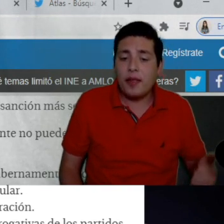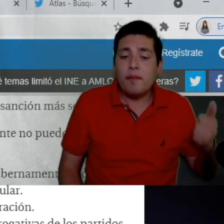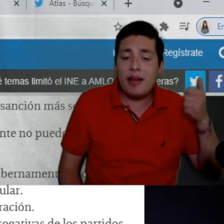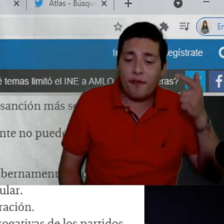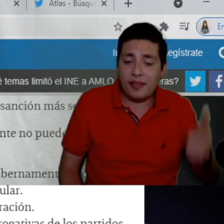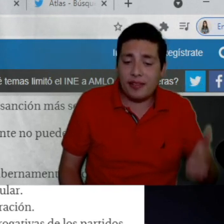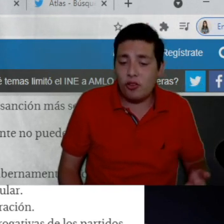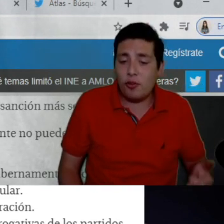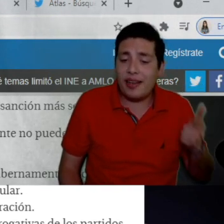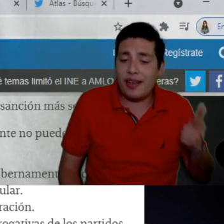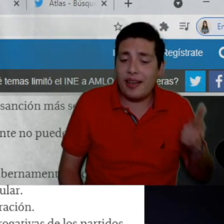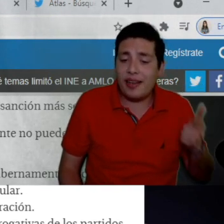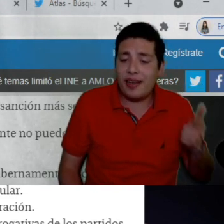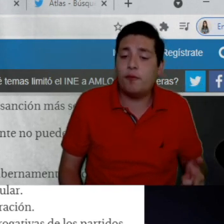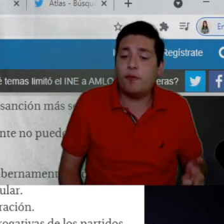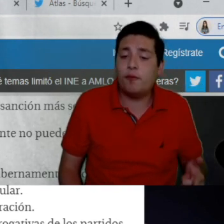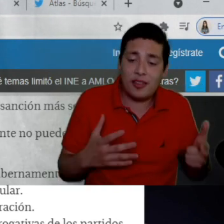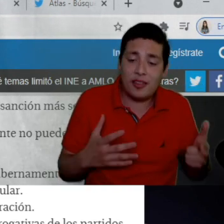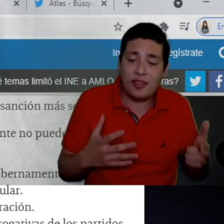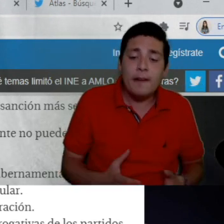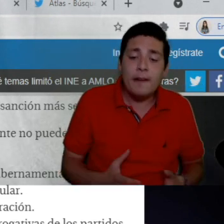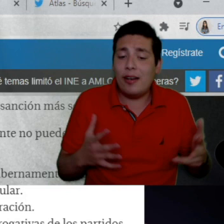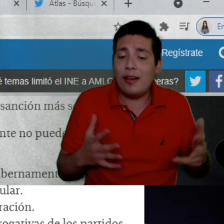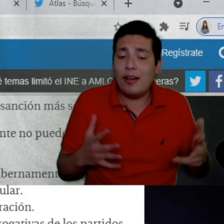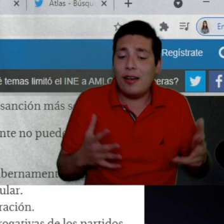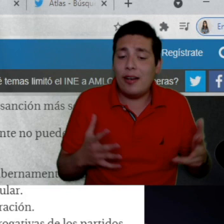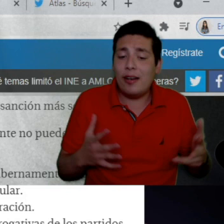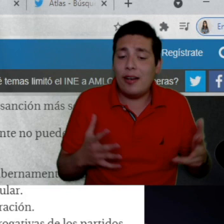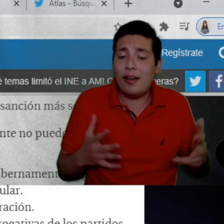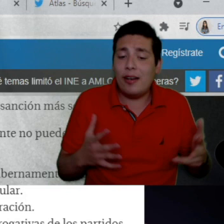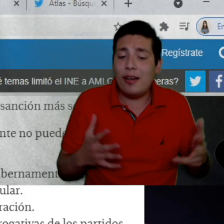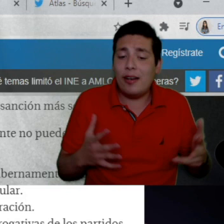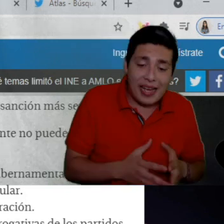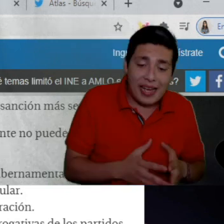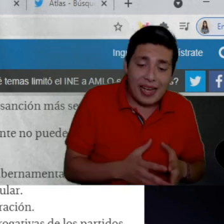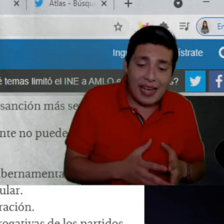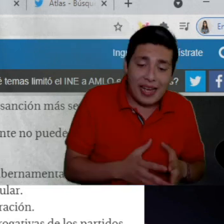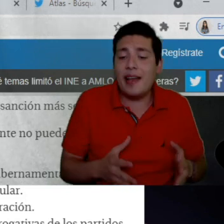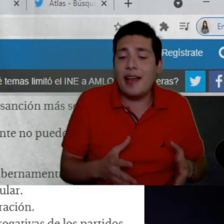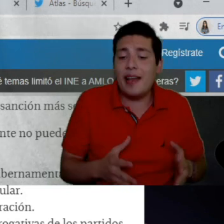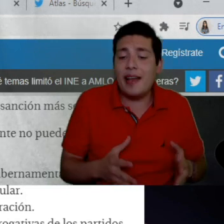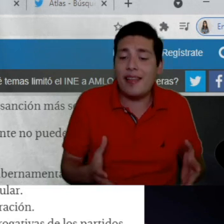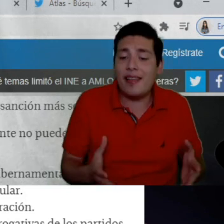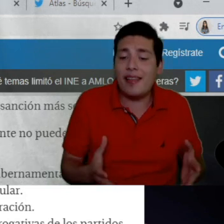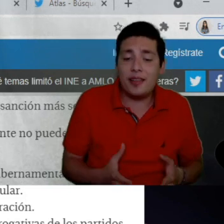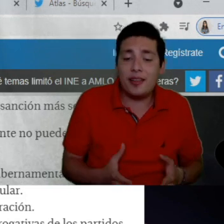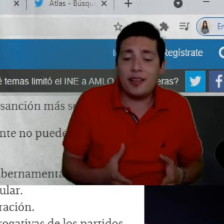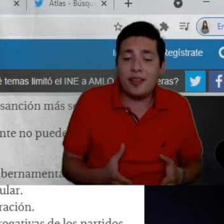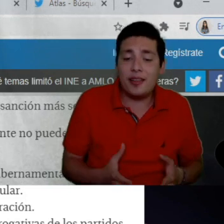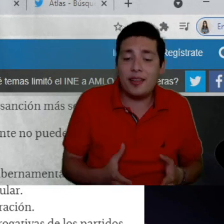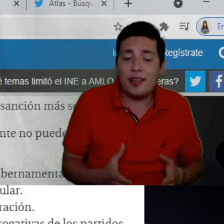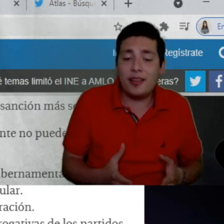administración. Manifestarse sobre el ejercicio de las prerrogativas de los partidos. Manifestarse sobre la vida interna de los